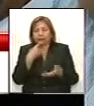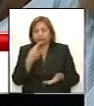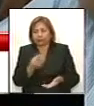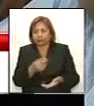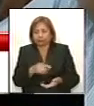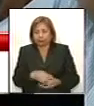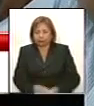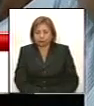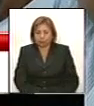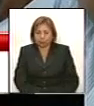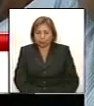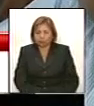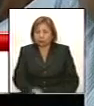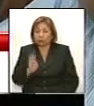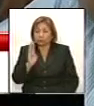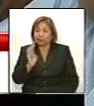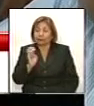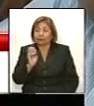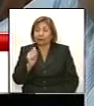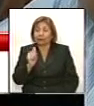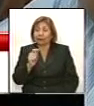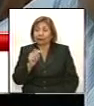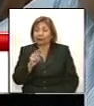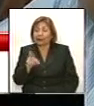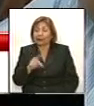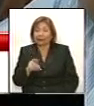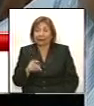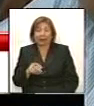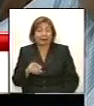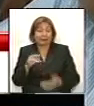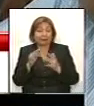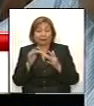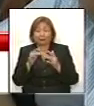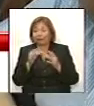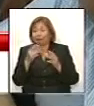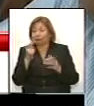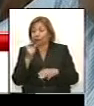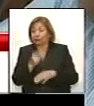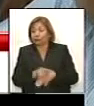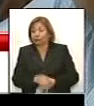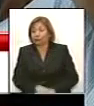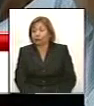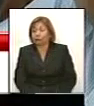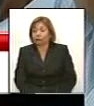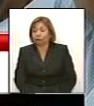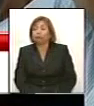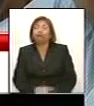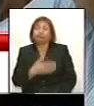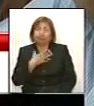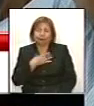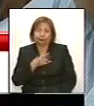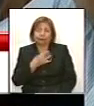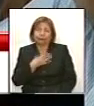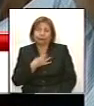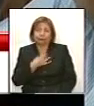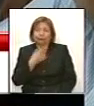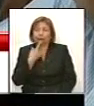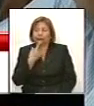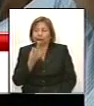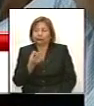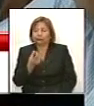la doctora Beatriz, con respecto a la plataforma virtual de No la Acoso, Sí me gustaría en tal caso que nos